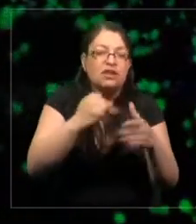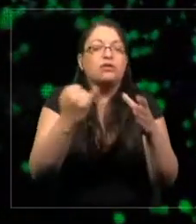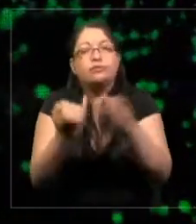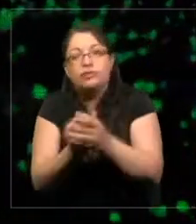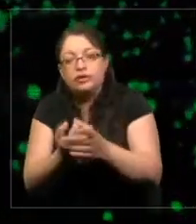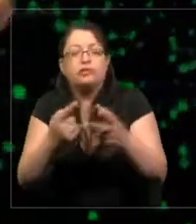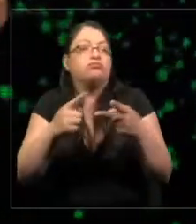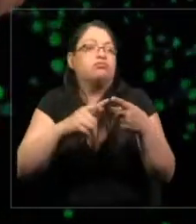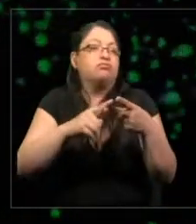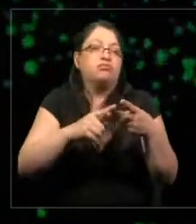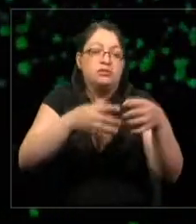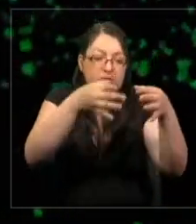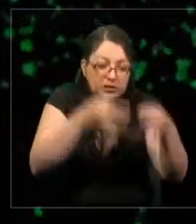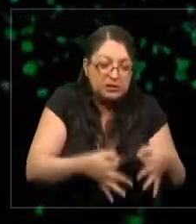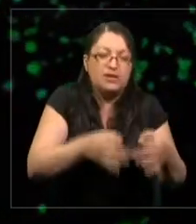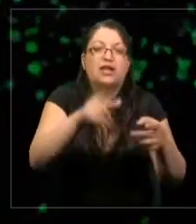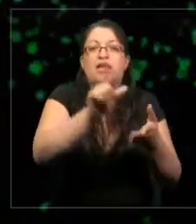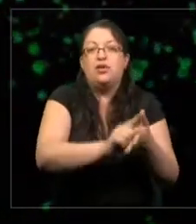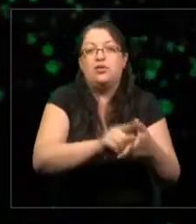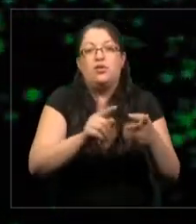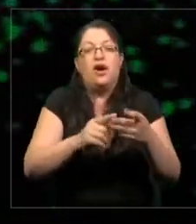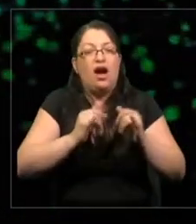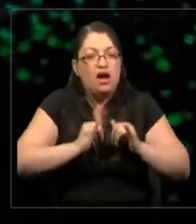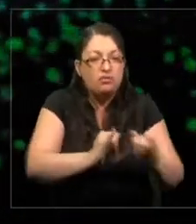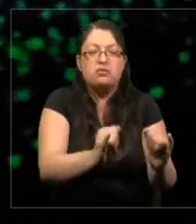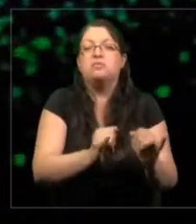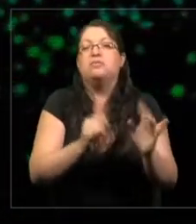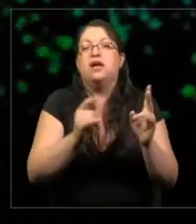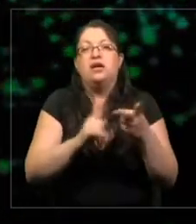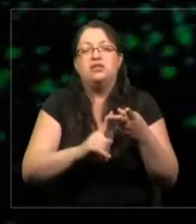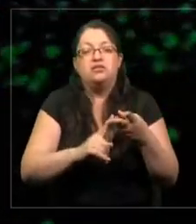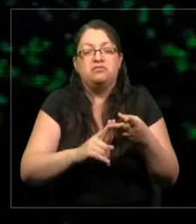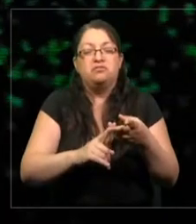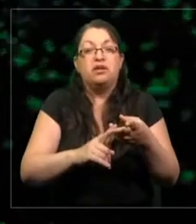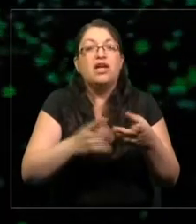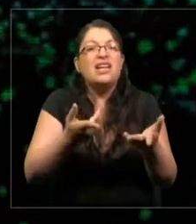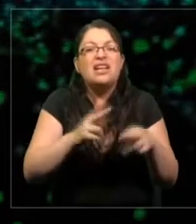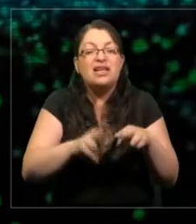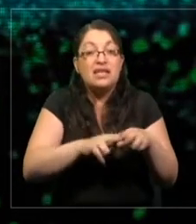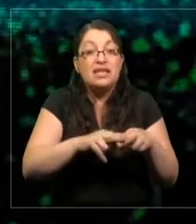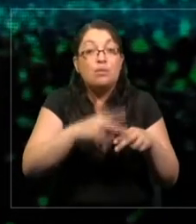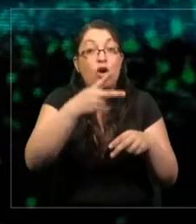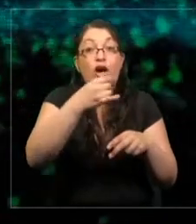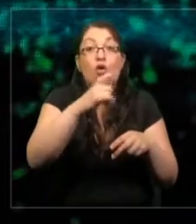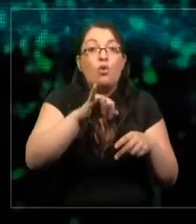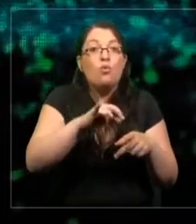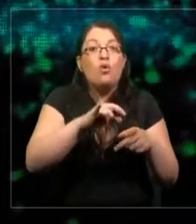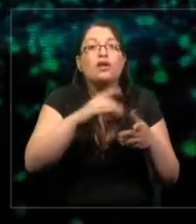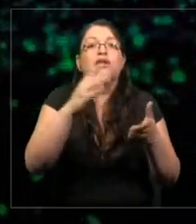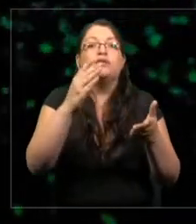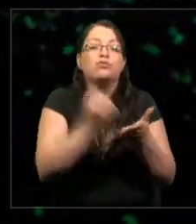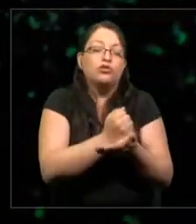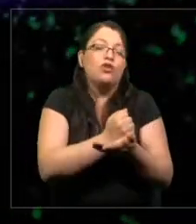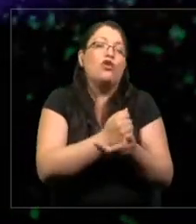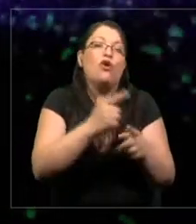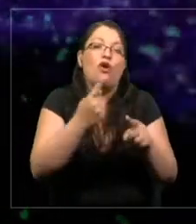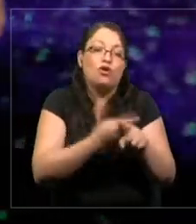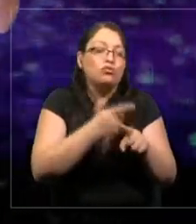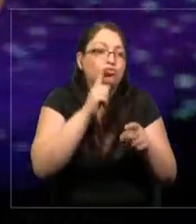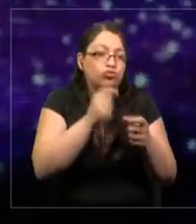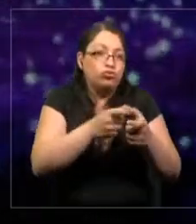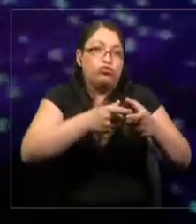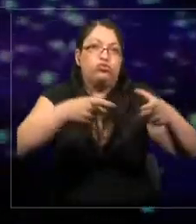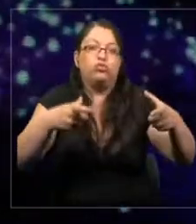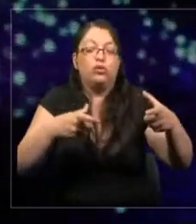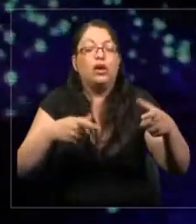virtuosos complejos informados y efectivos fue recuperar la población de huemules en los tres valles los que estuvimos trabajando lo